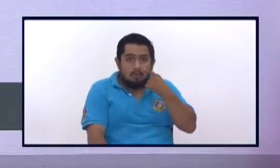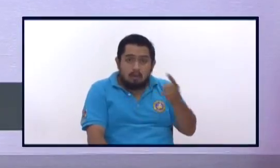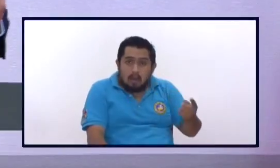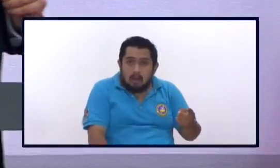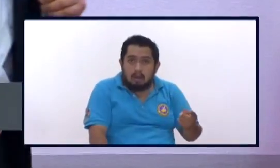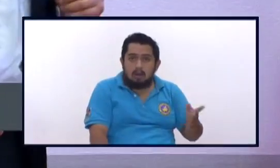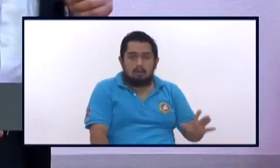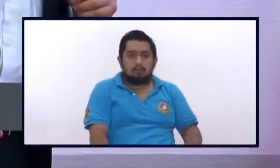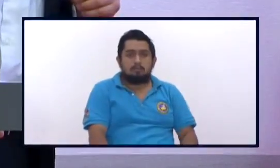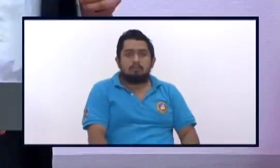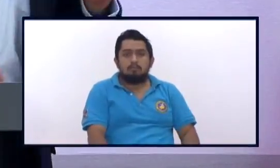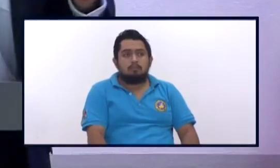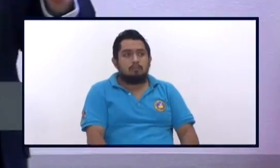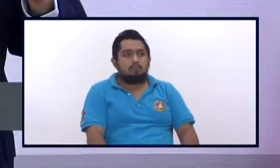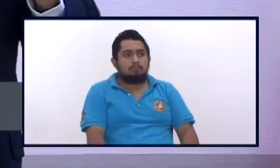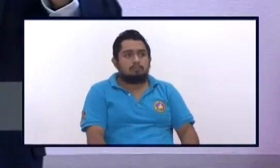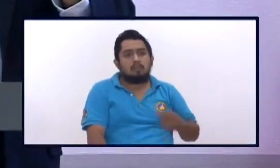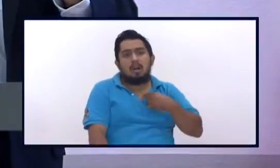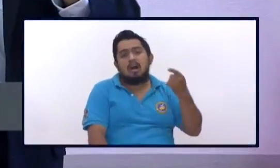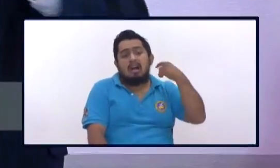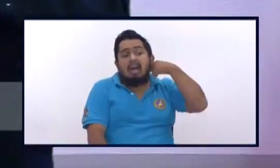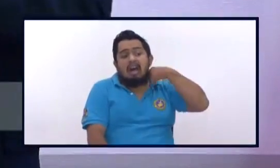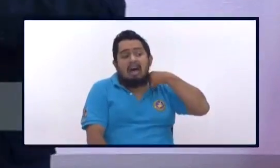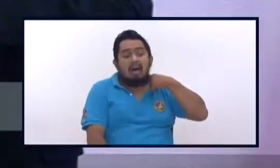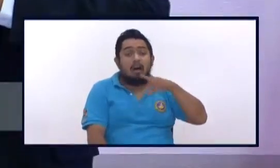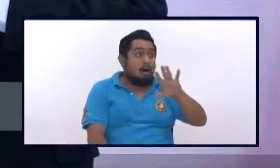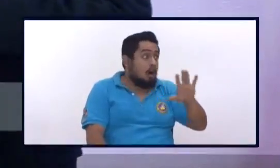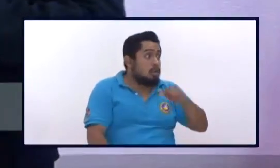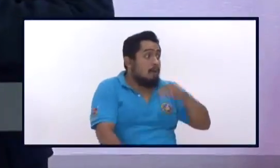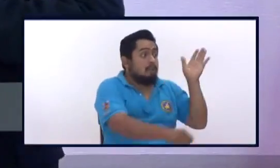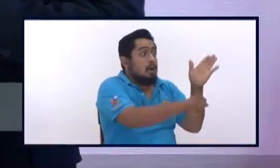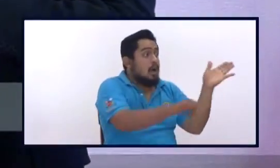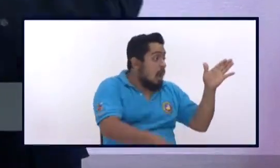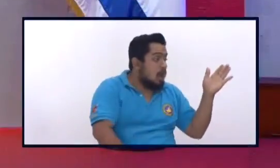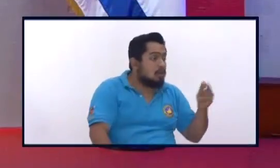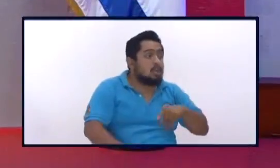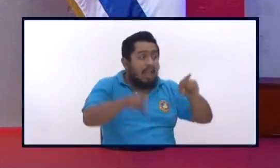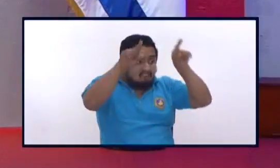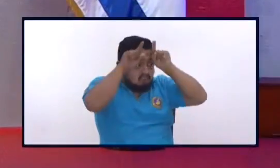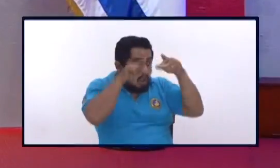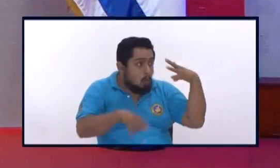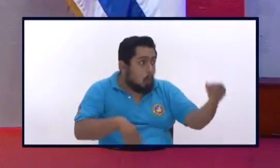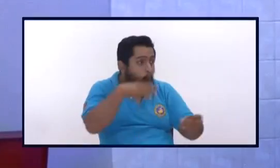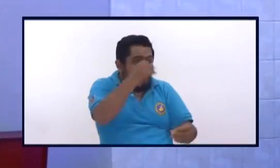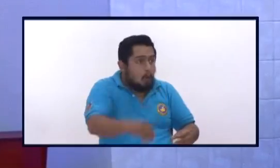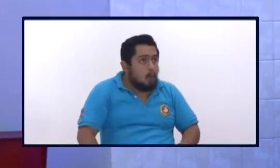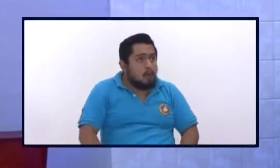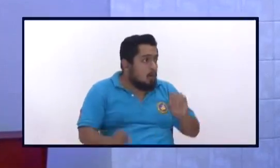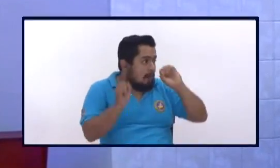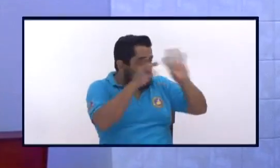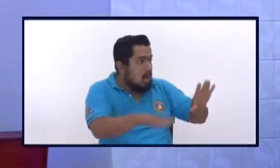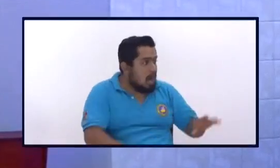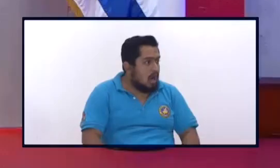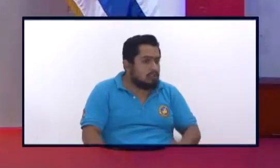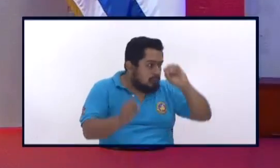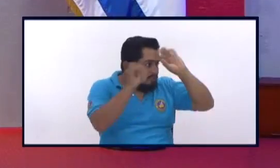salvador hay que ponerlos por otros bastantes astaná y sacan los ajos y lo tiran al perro